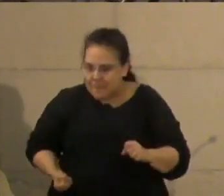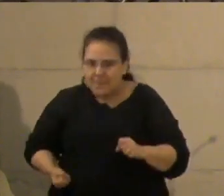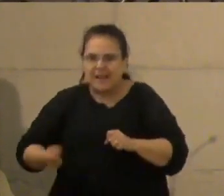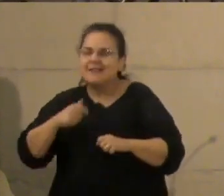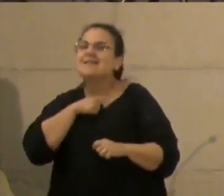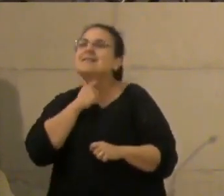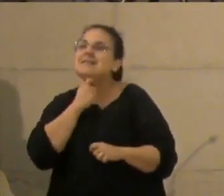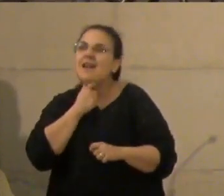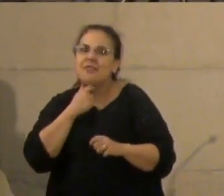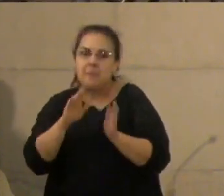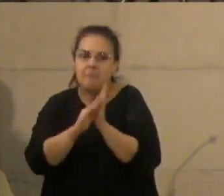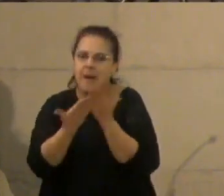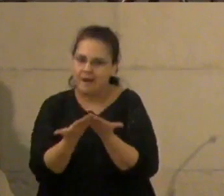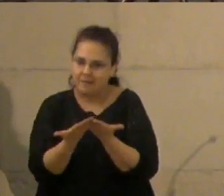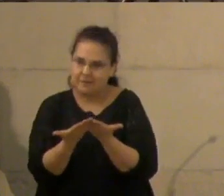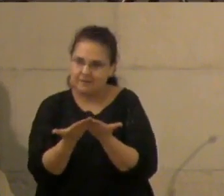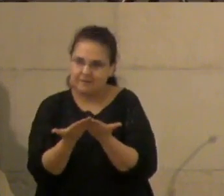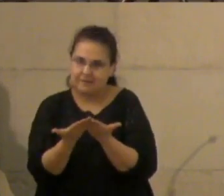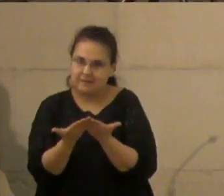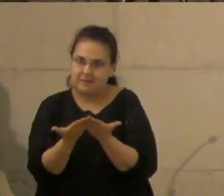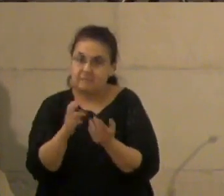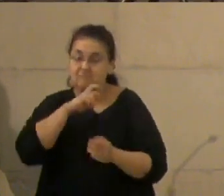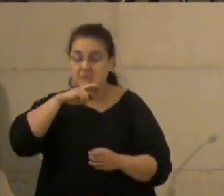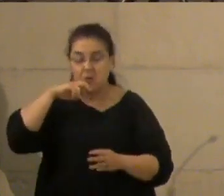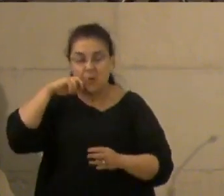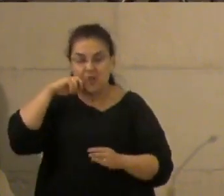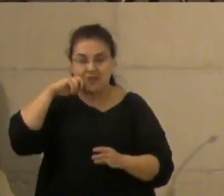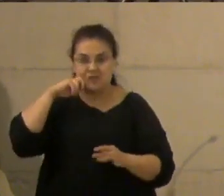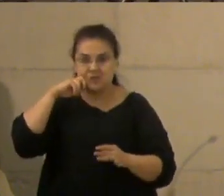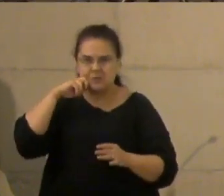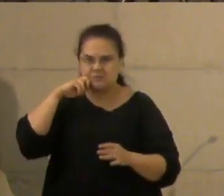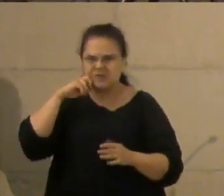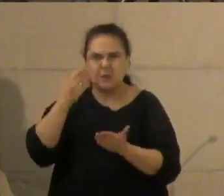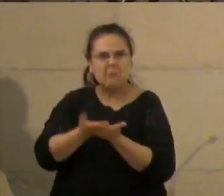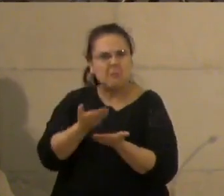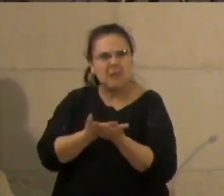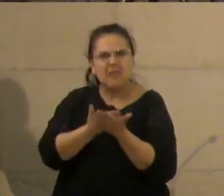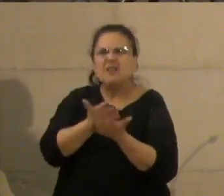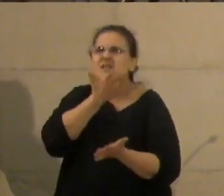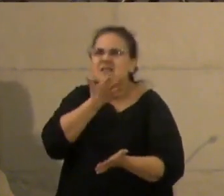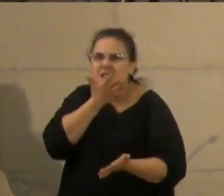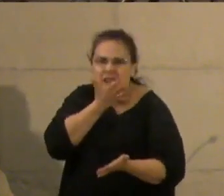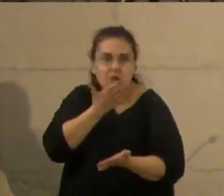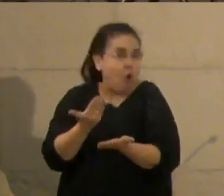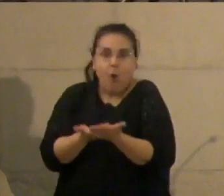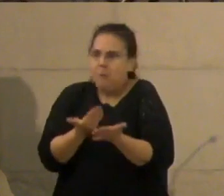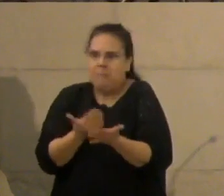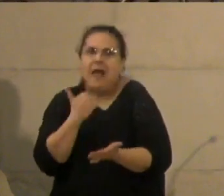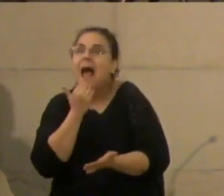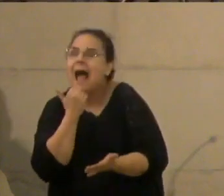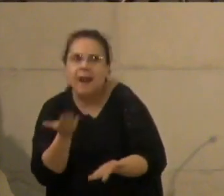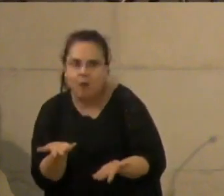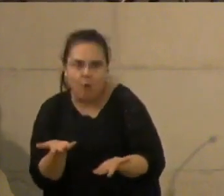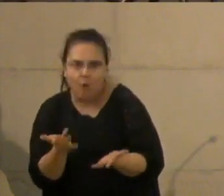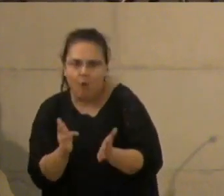guardan. Los judíos pedían un signo, algo concreto y tangible, querían tocar a